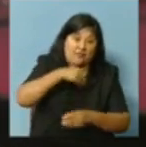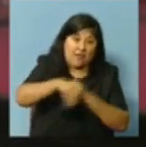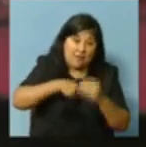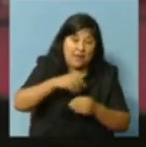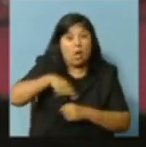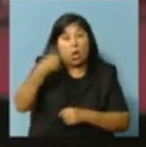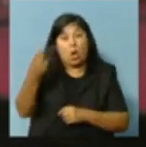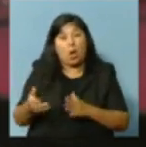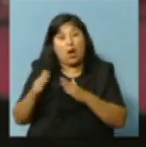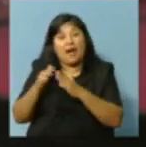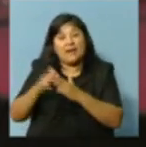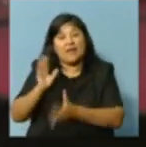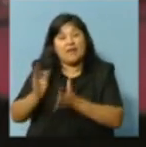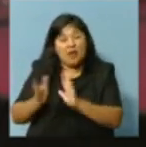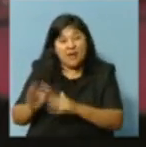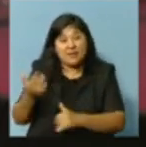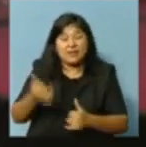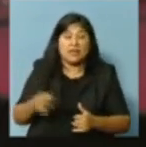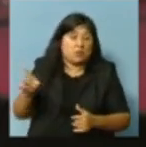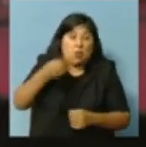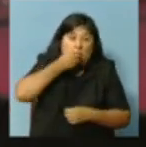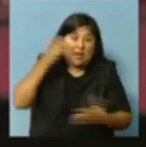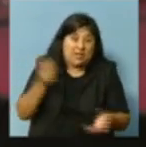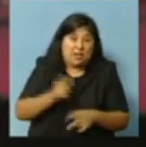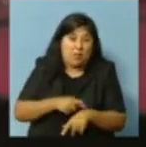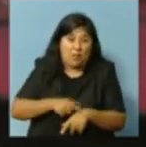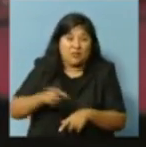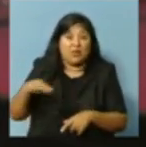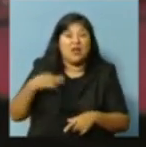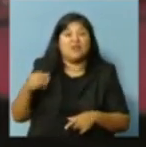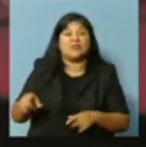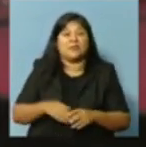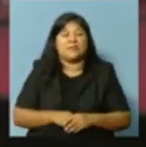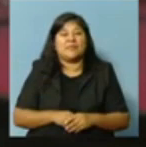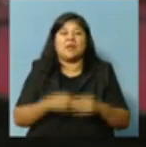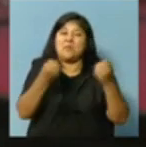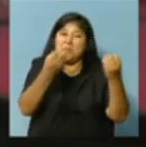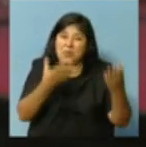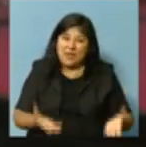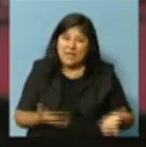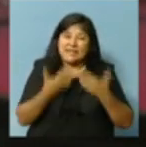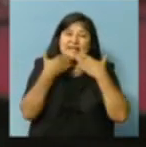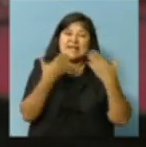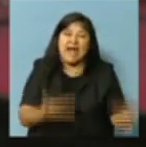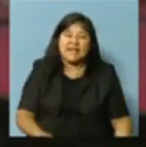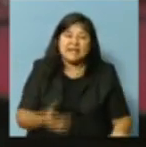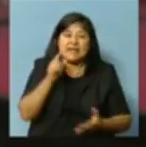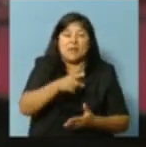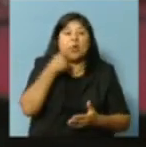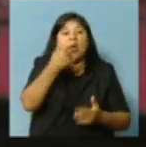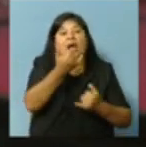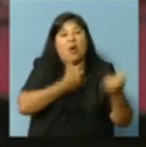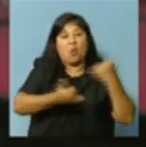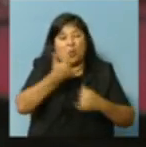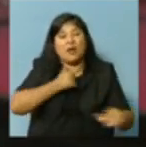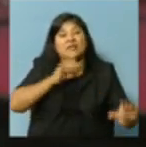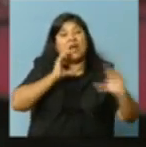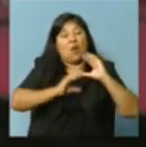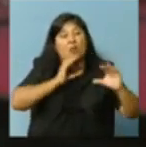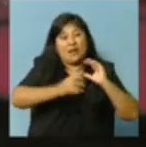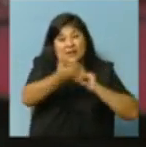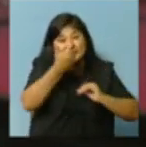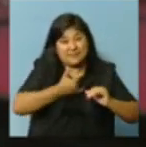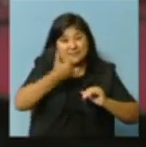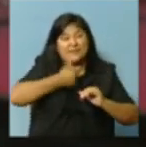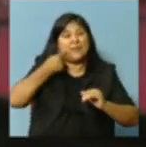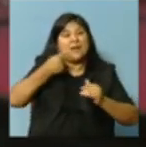que eso puede darse en cualquier año bien muchísimas gracias ministro por esta comunicación para llevar a